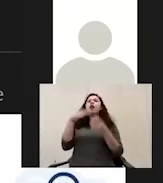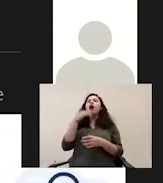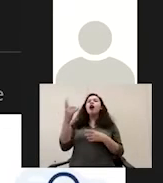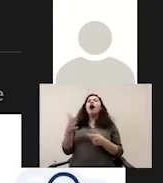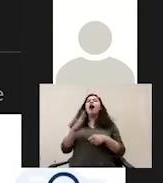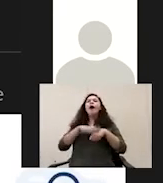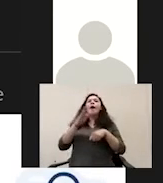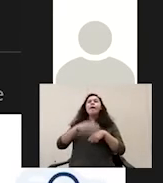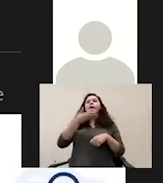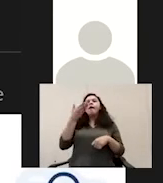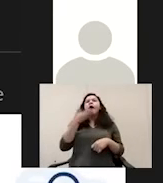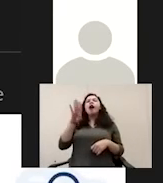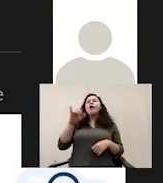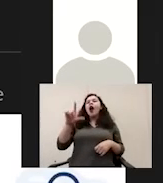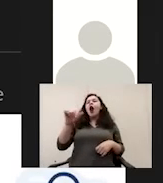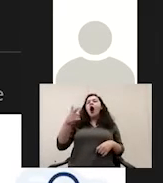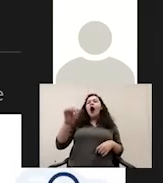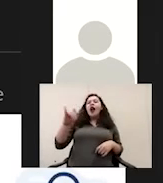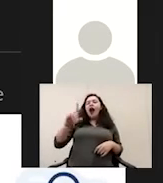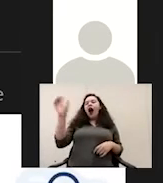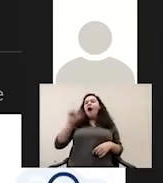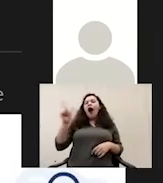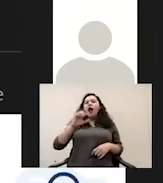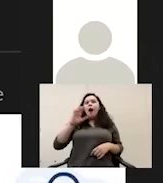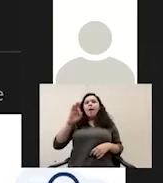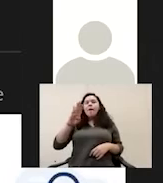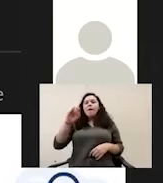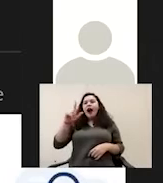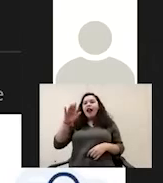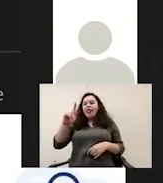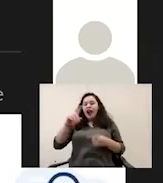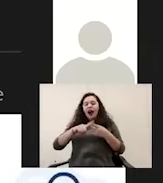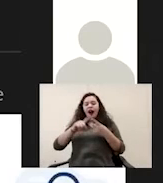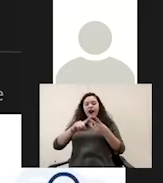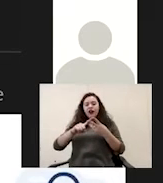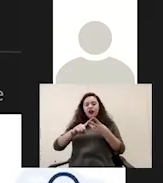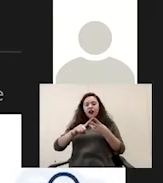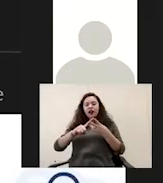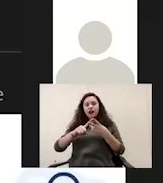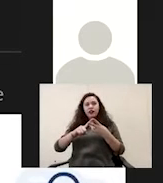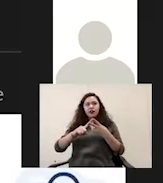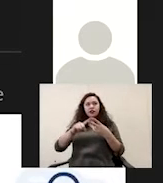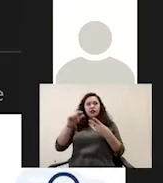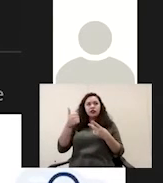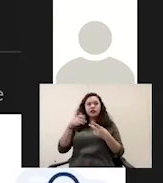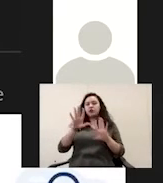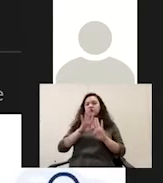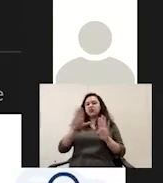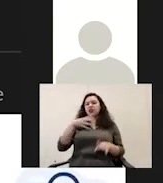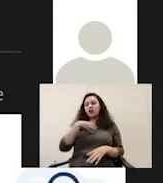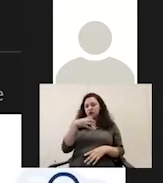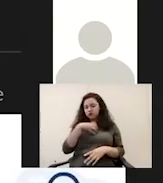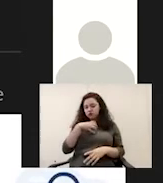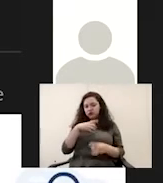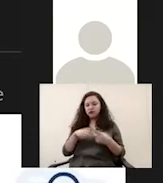biológicas, cuando se encuentran bacterias, específicamente coliformes, que no es más que popó, y E.